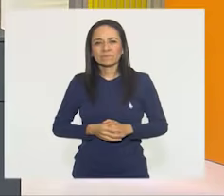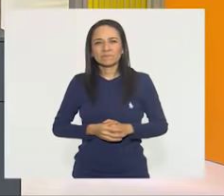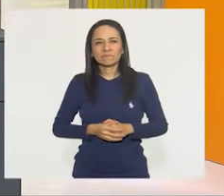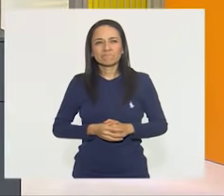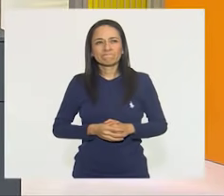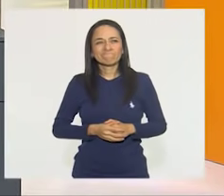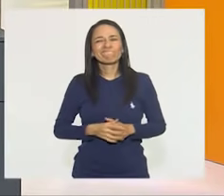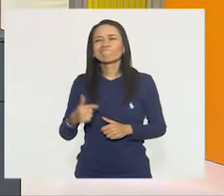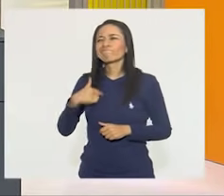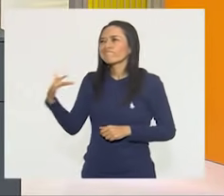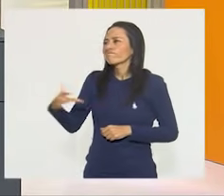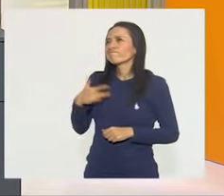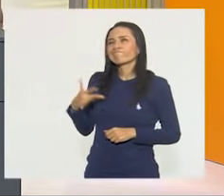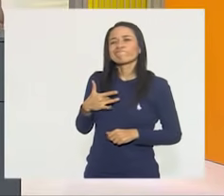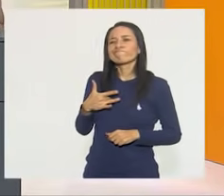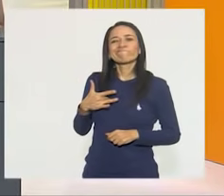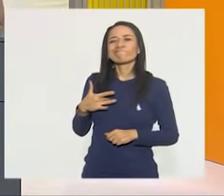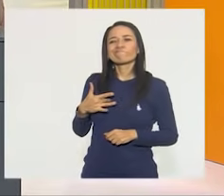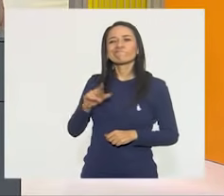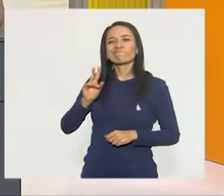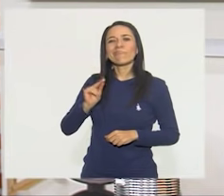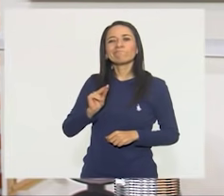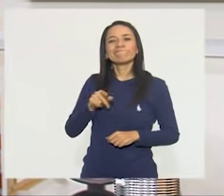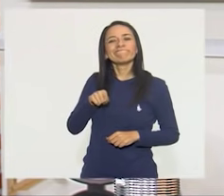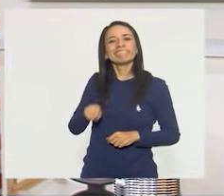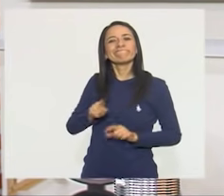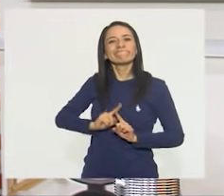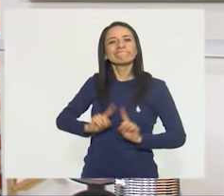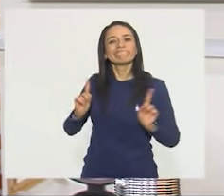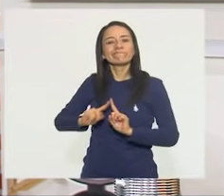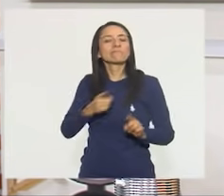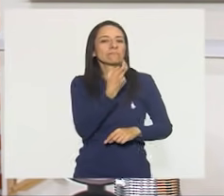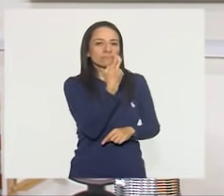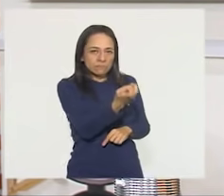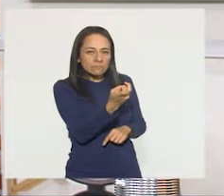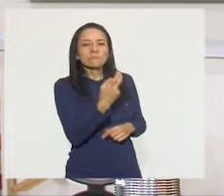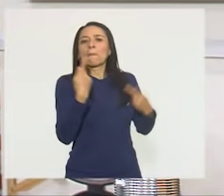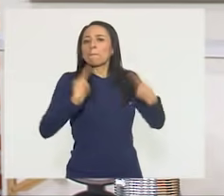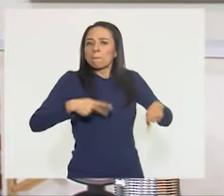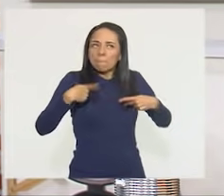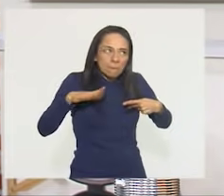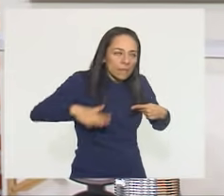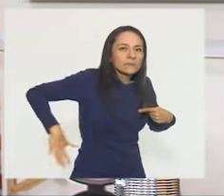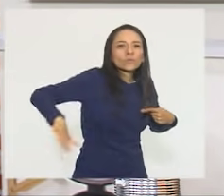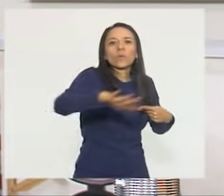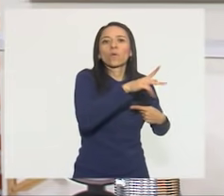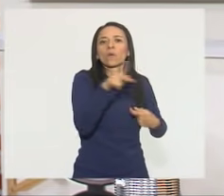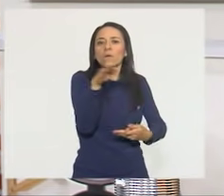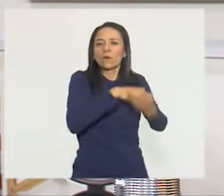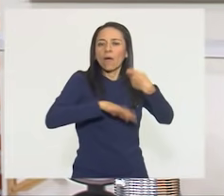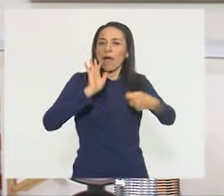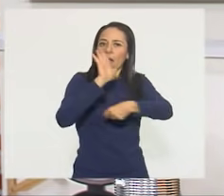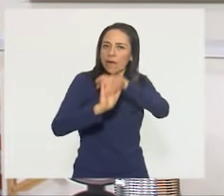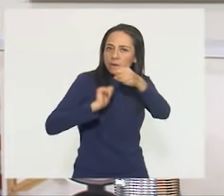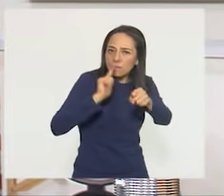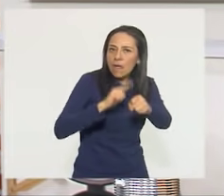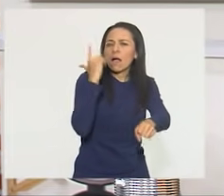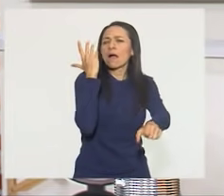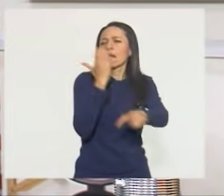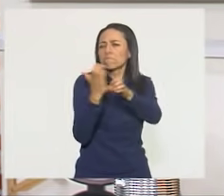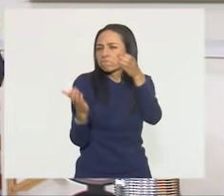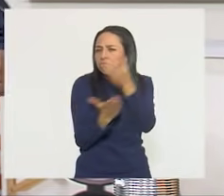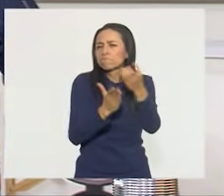Yo opino que no. Exacto. Todas las personas, animales u objetos tienen diferente timbre.